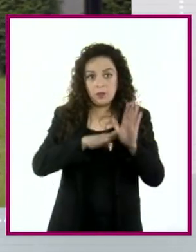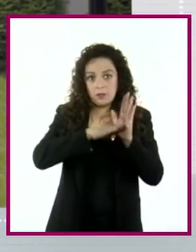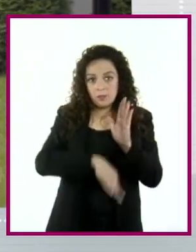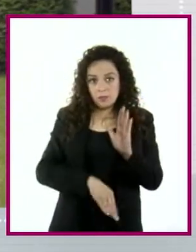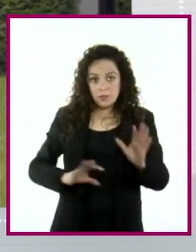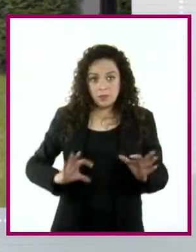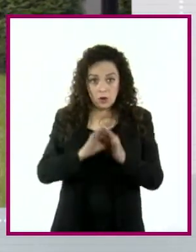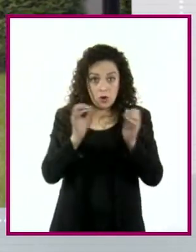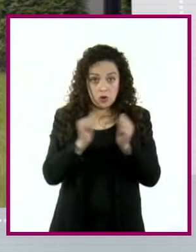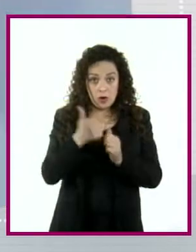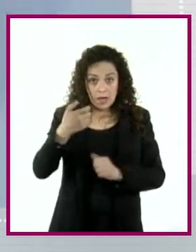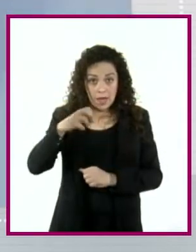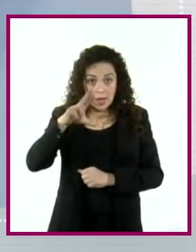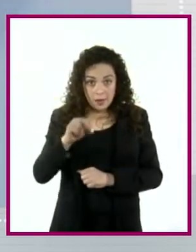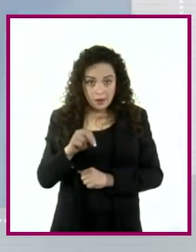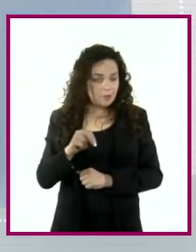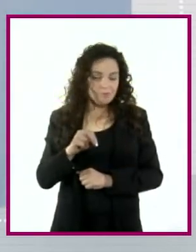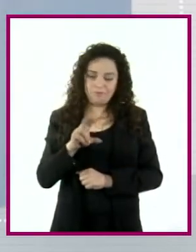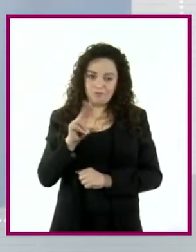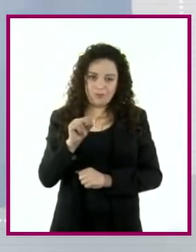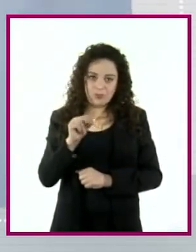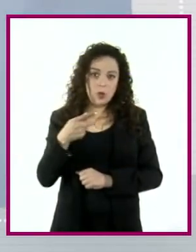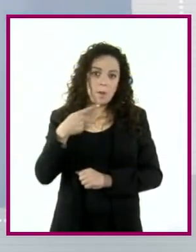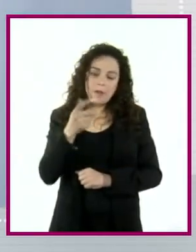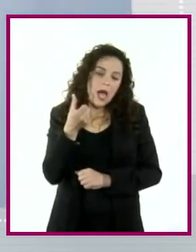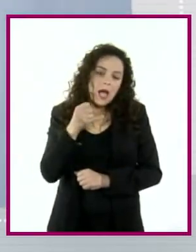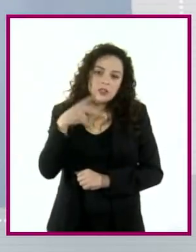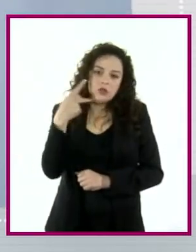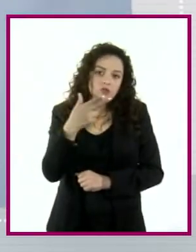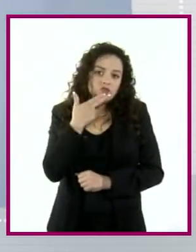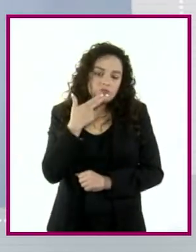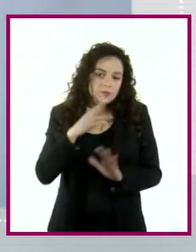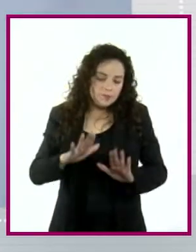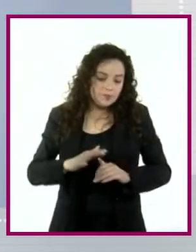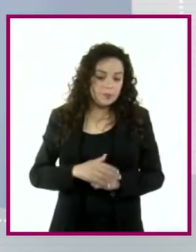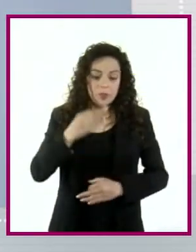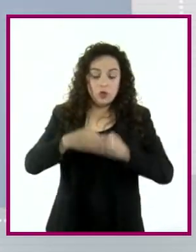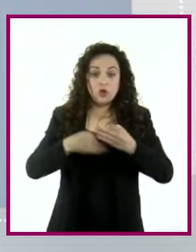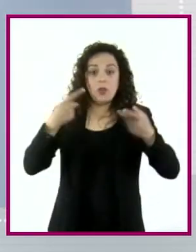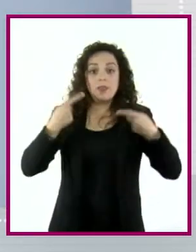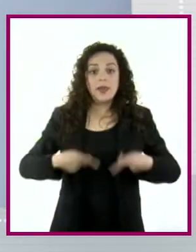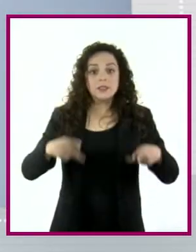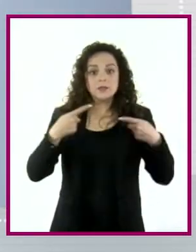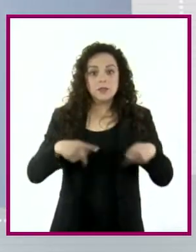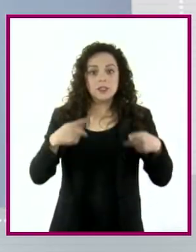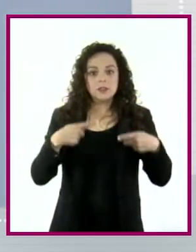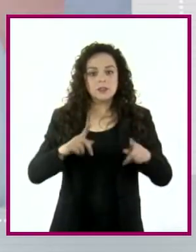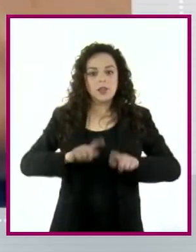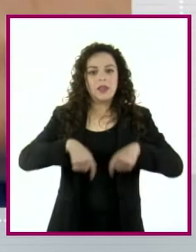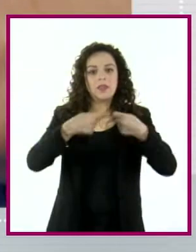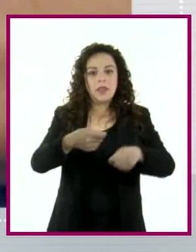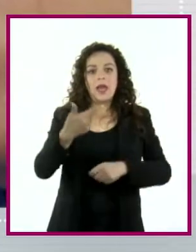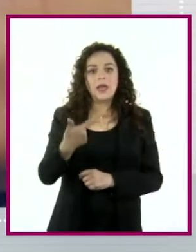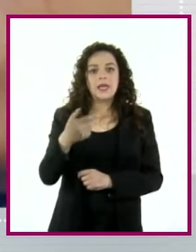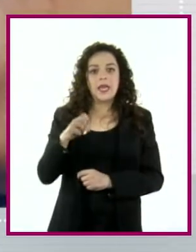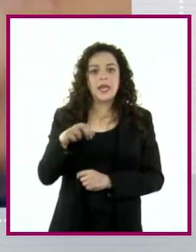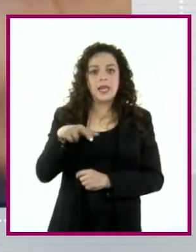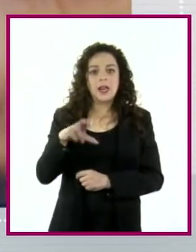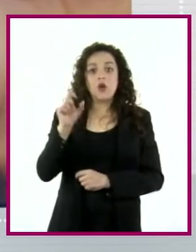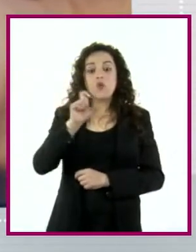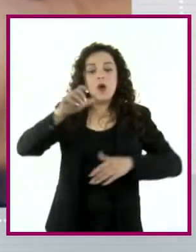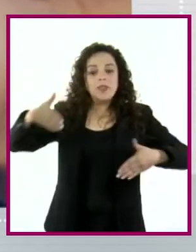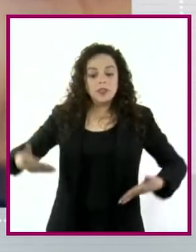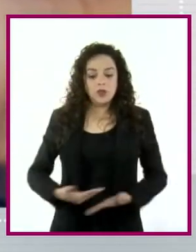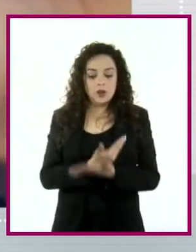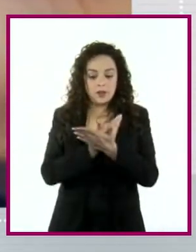el género, pero así funciona. Entonces, a todas las personas se nos impone un género en el momento del